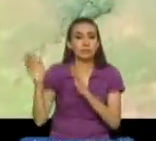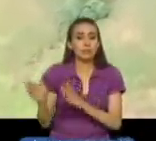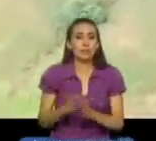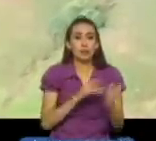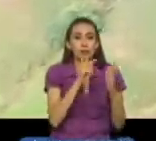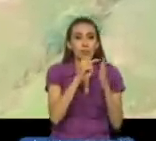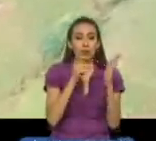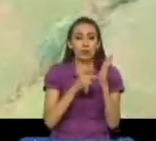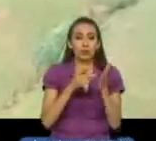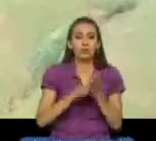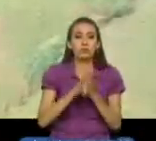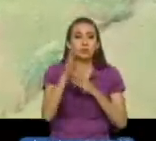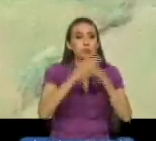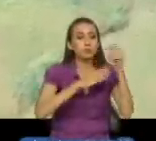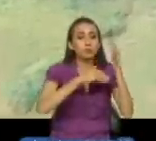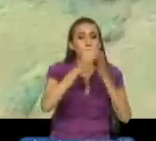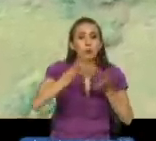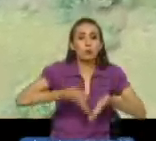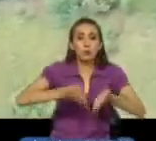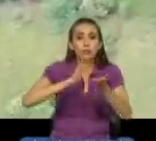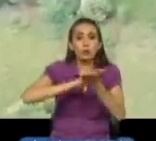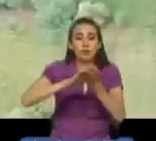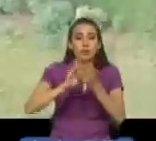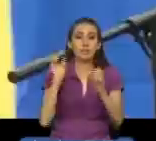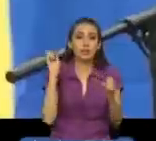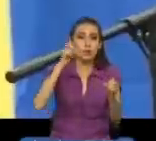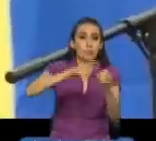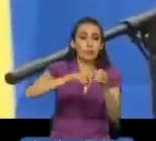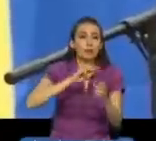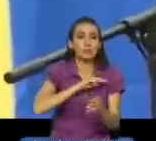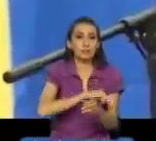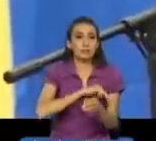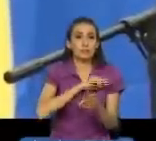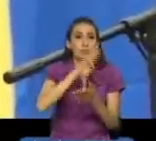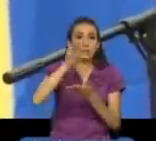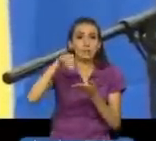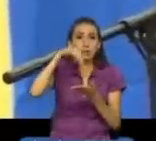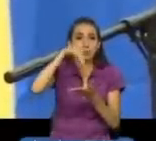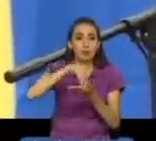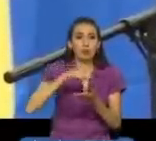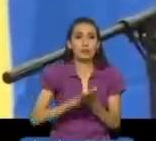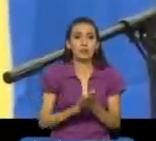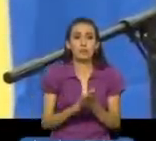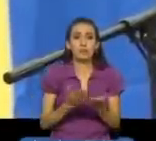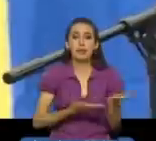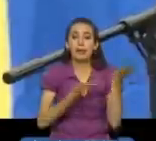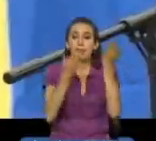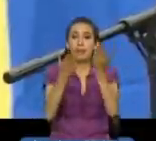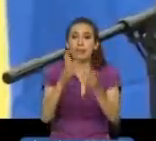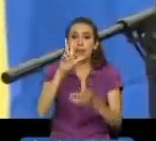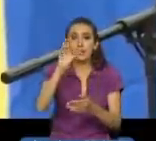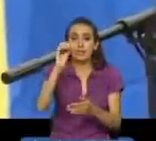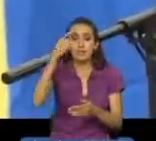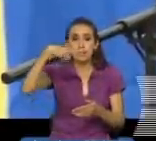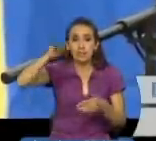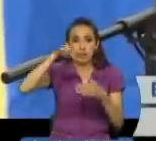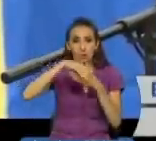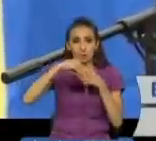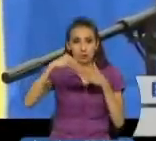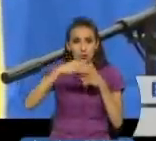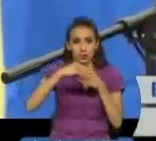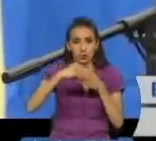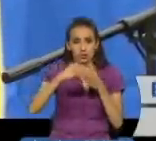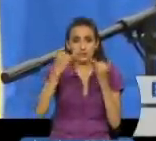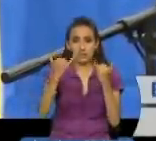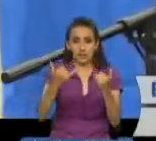construyendo caminos del que participa el gobierno provincial de manabí entregamos 30 millones